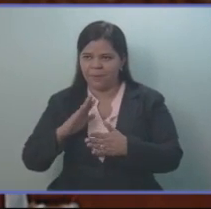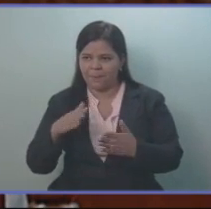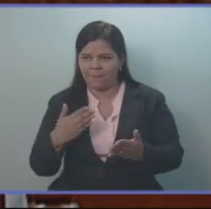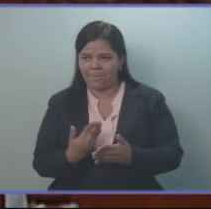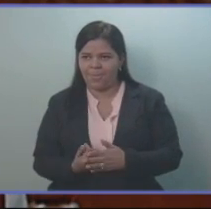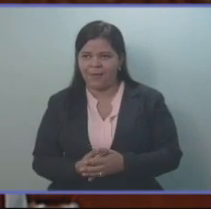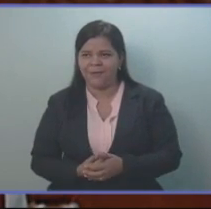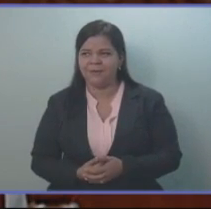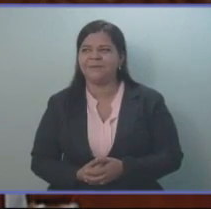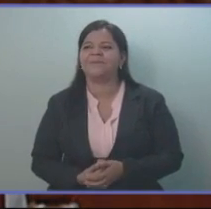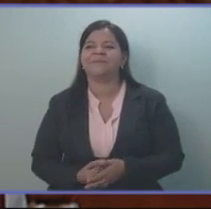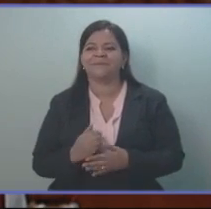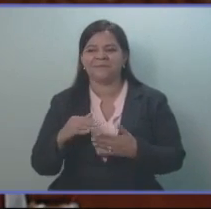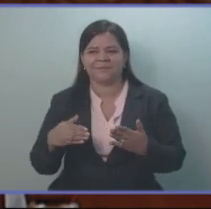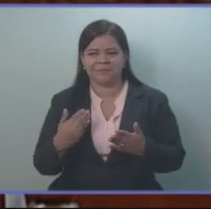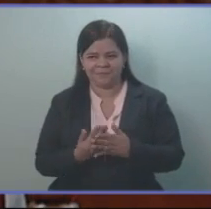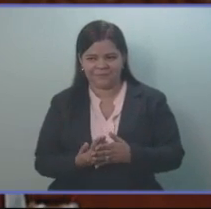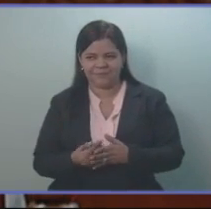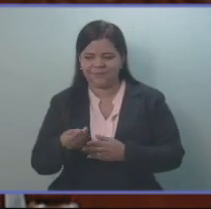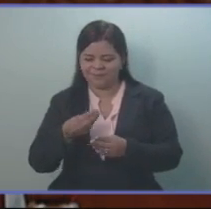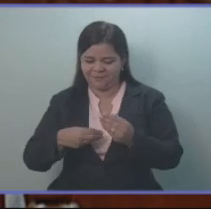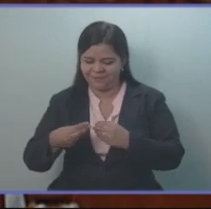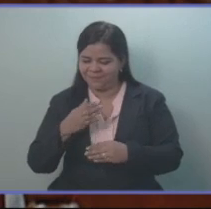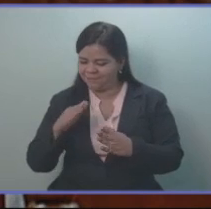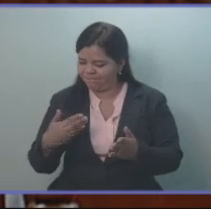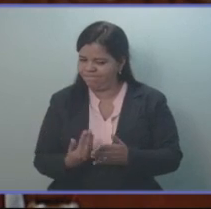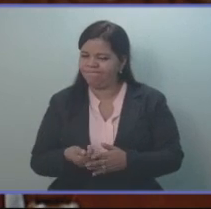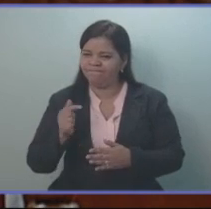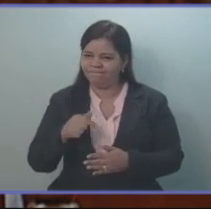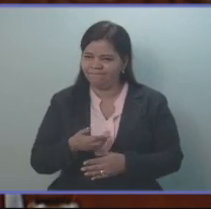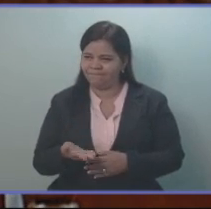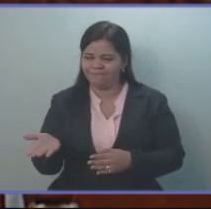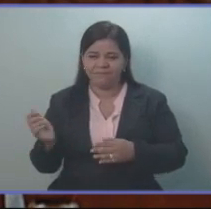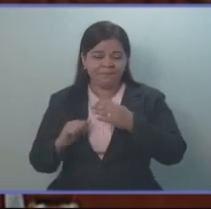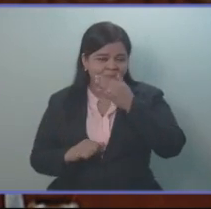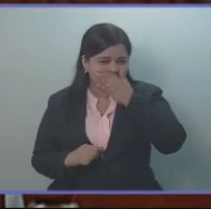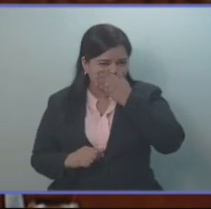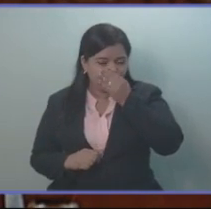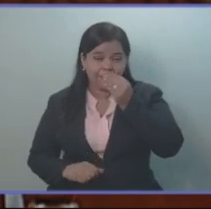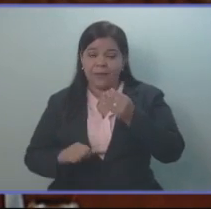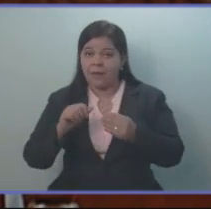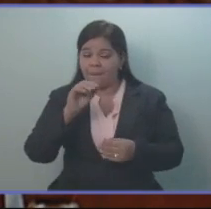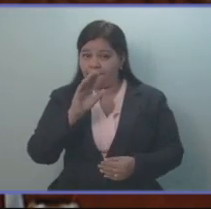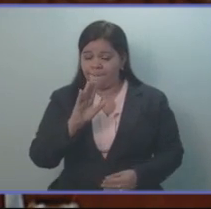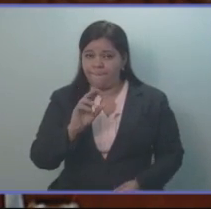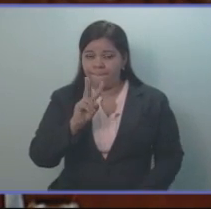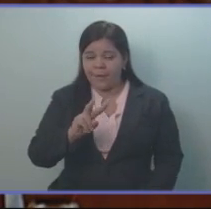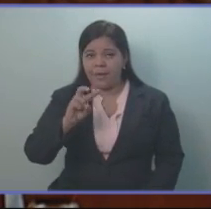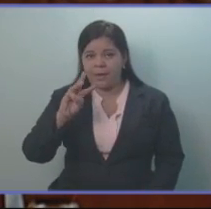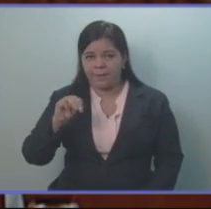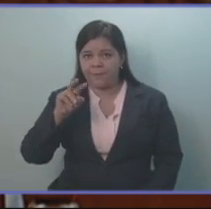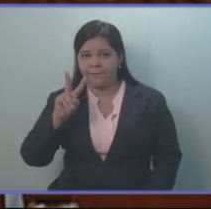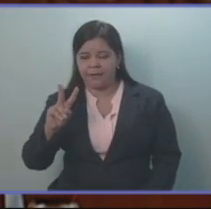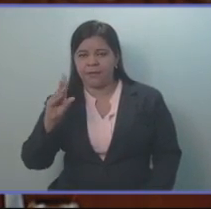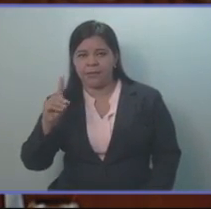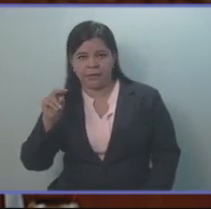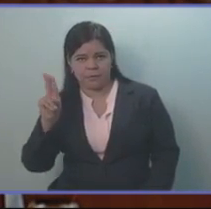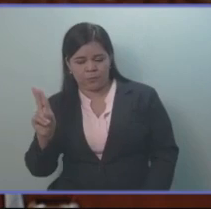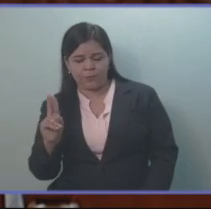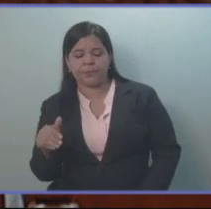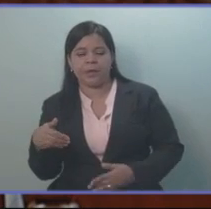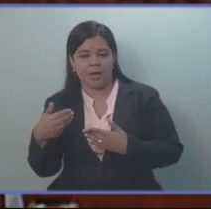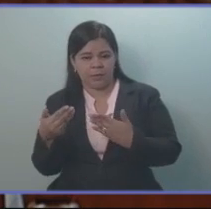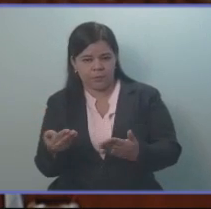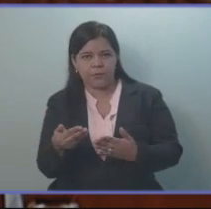para que sean favorecidas con las transferencias de los respectivos inmuebles. El BMBDU modificará a Fonavipo